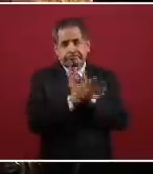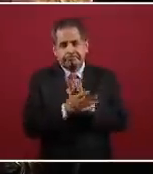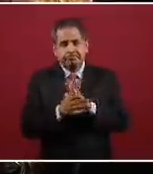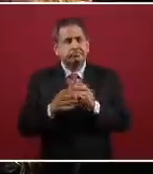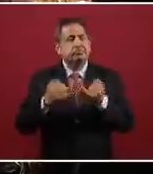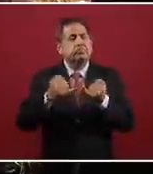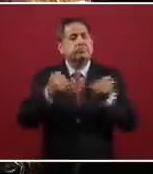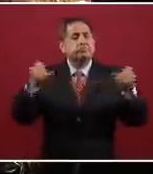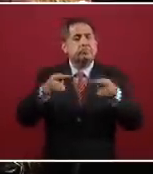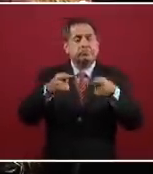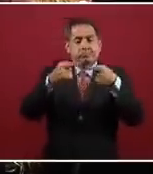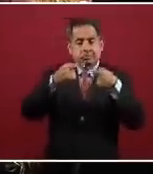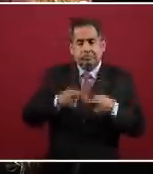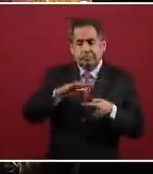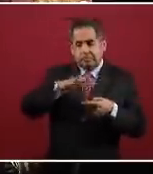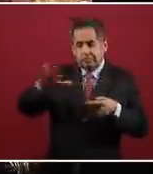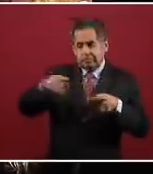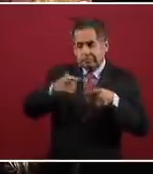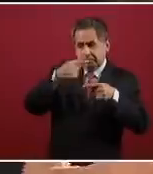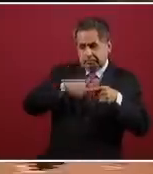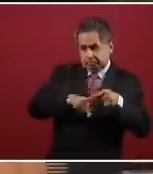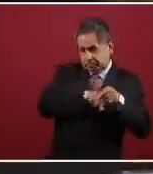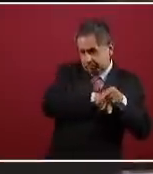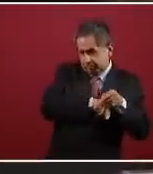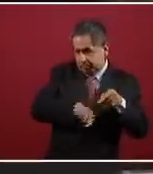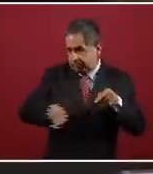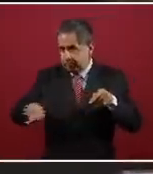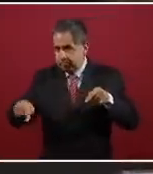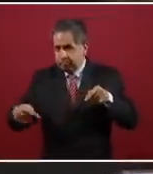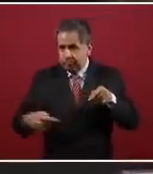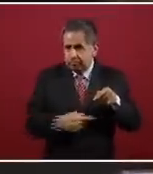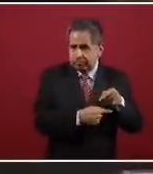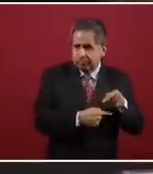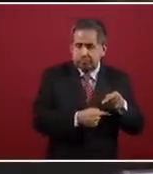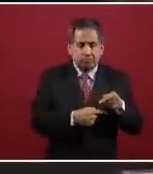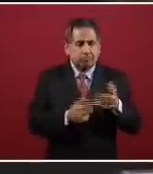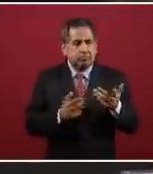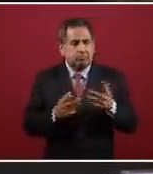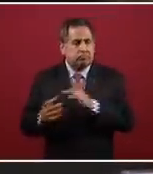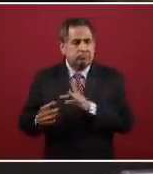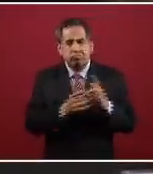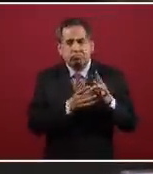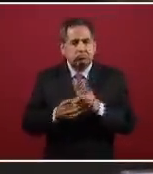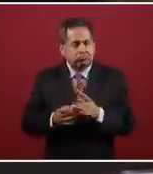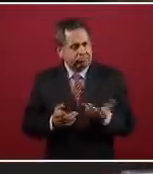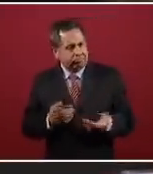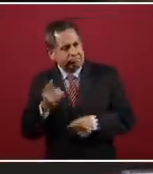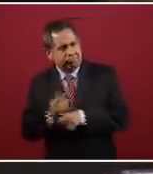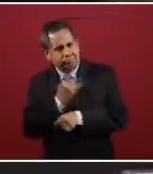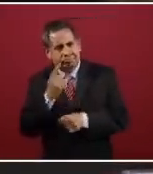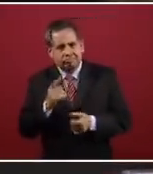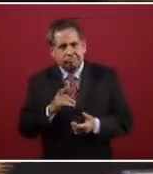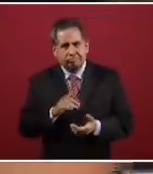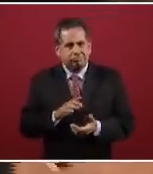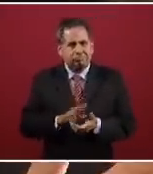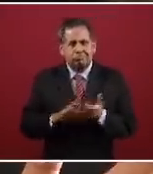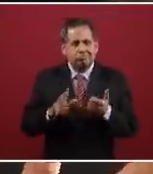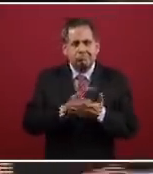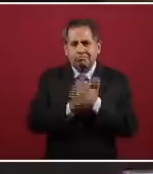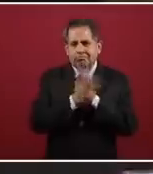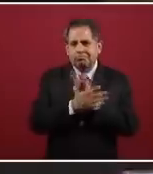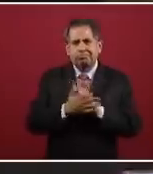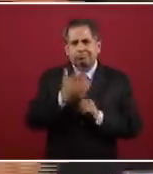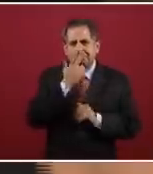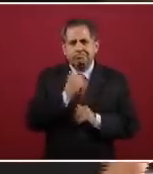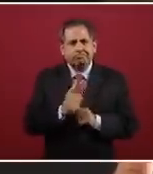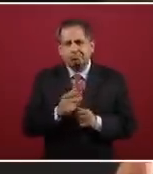que conectaría y ya no estaríamos aislados, Baja California Sur, del centro del país. Pero esa Cenicienta se convirtió en calabaza,